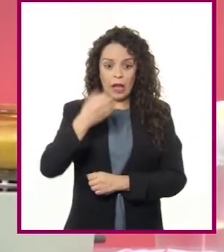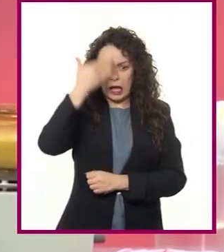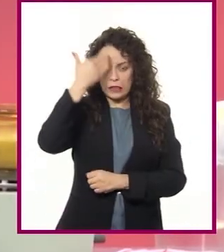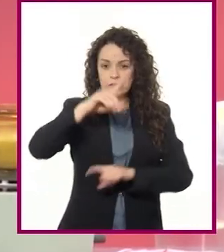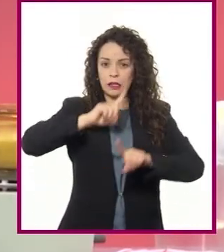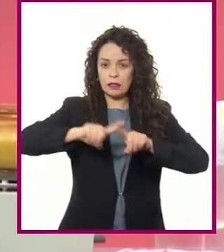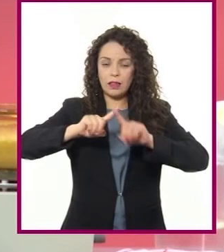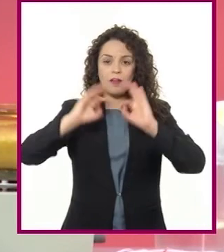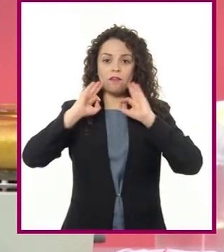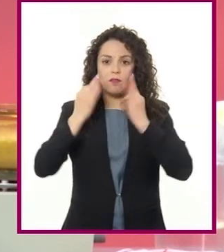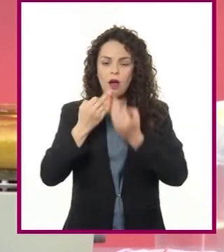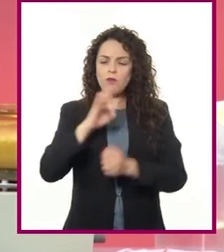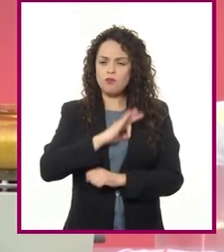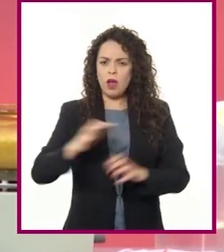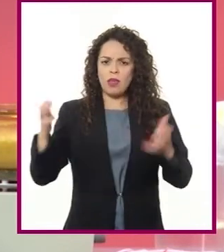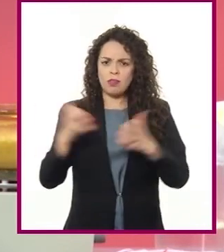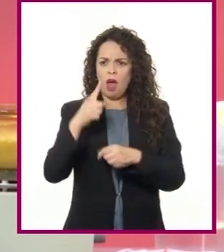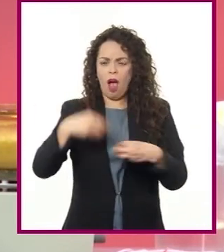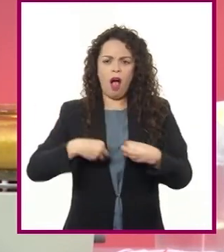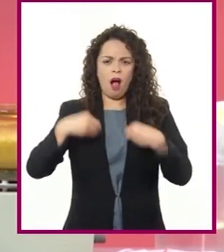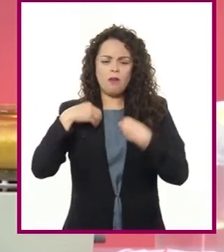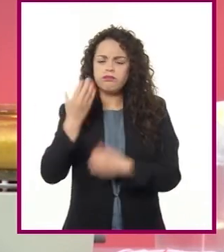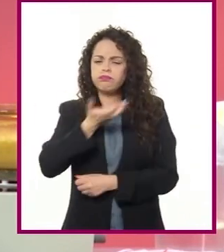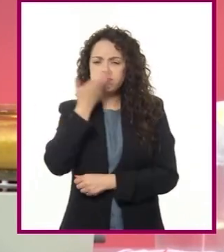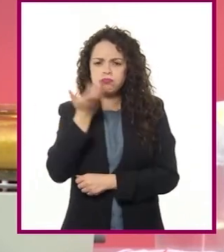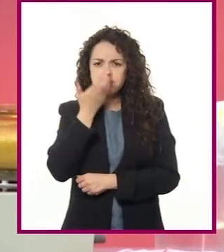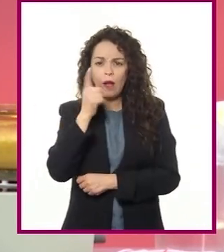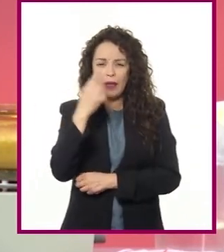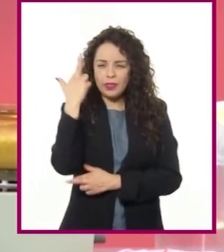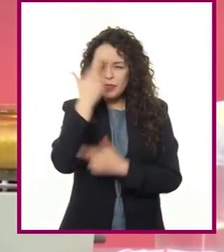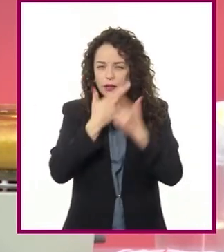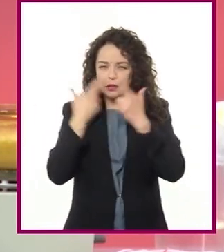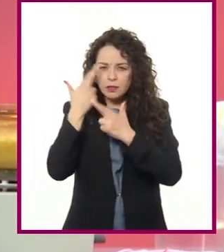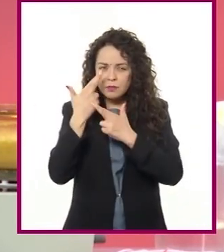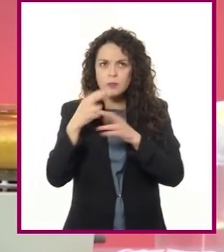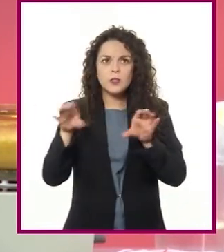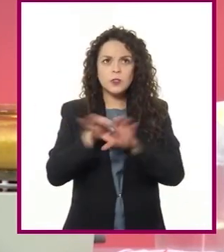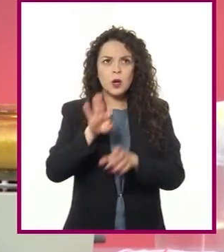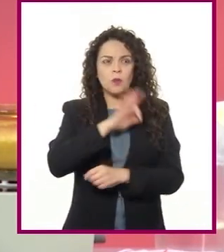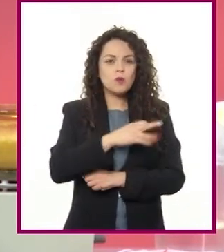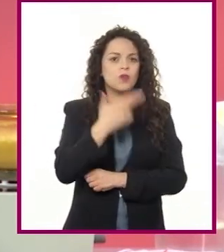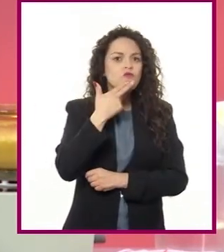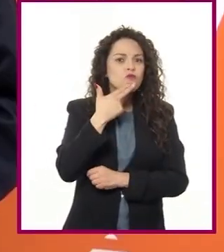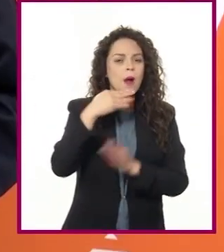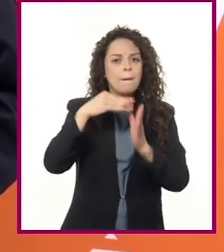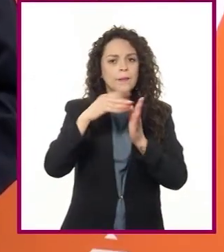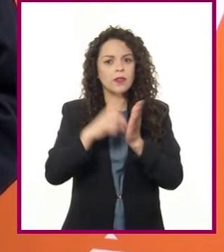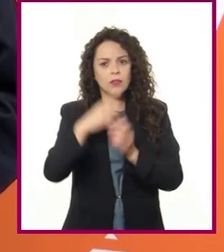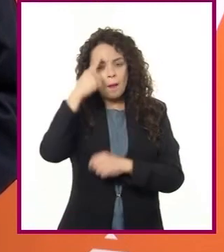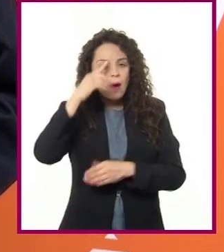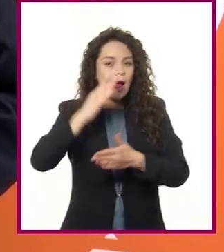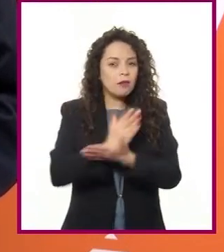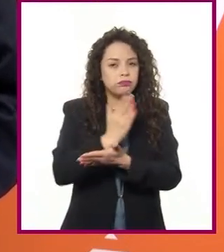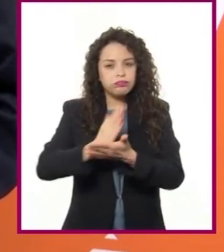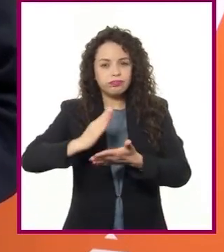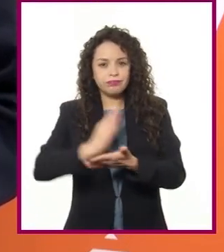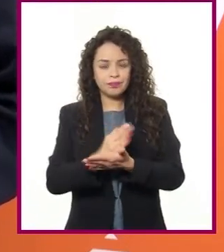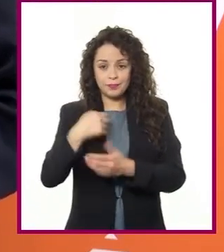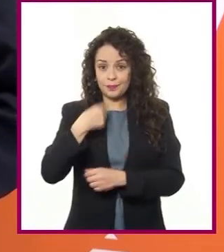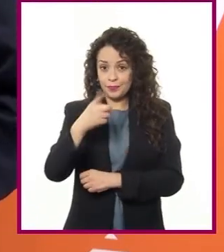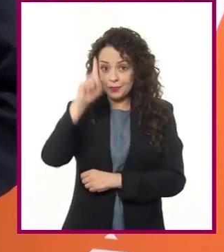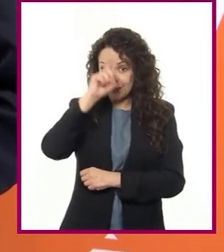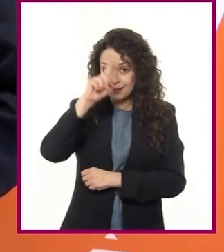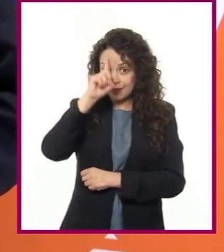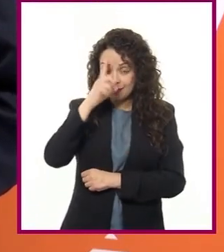diferentes momentos de nuestra vida cotidiana. Analicen en qué momentos podrán ocupar los métodos de separaciones. La recomendación